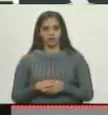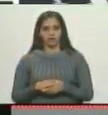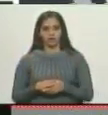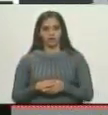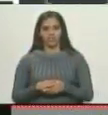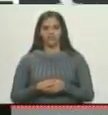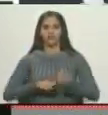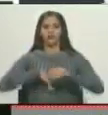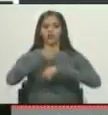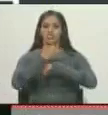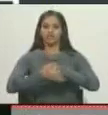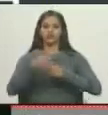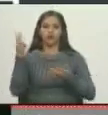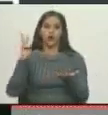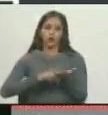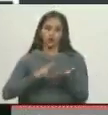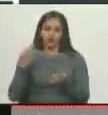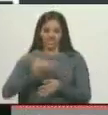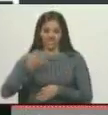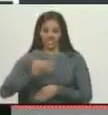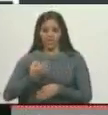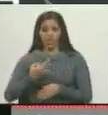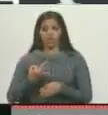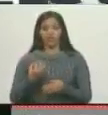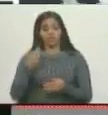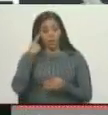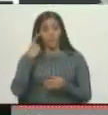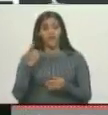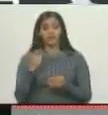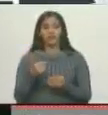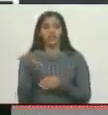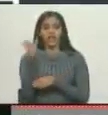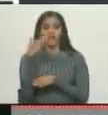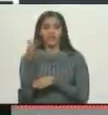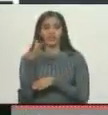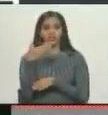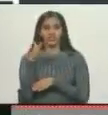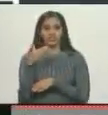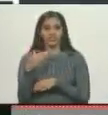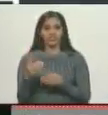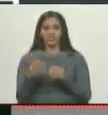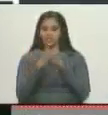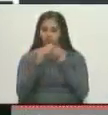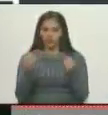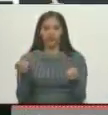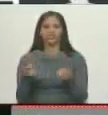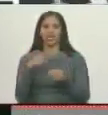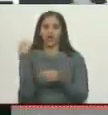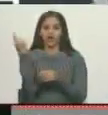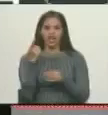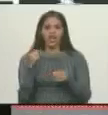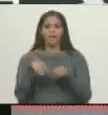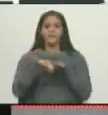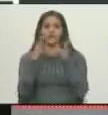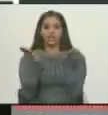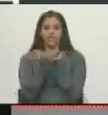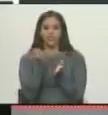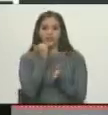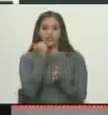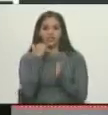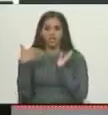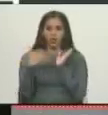original. Y yo creo que la bandera debe estar al frente de toda esta jornada mundial de protesta contra Donald